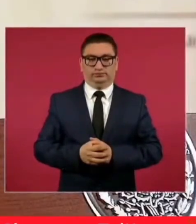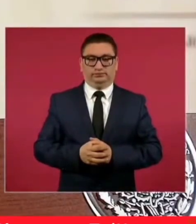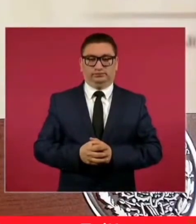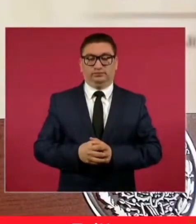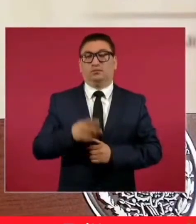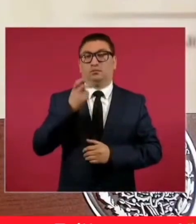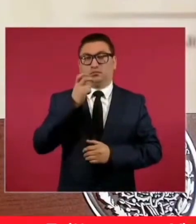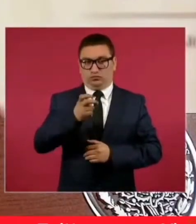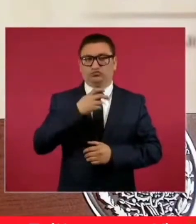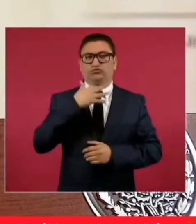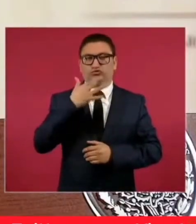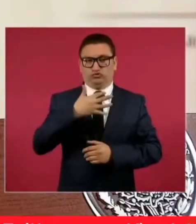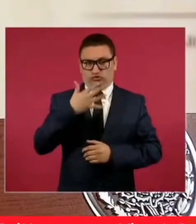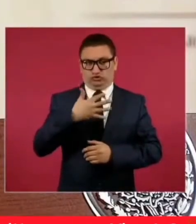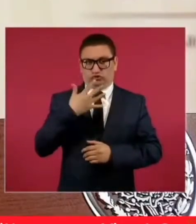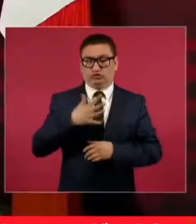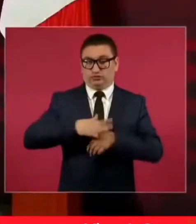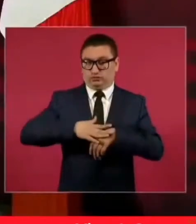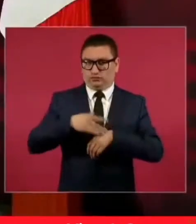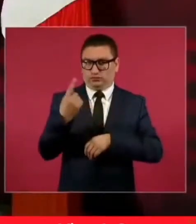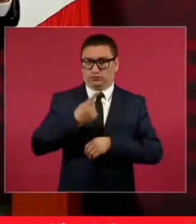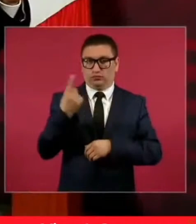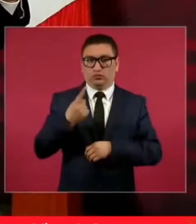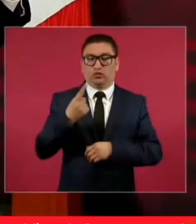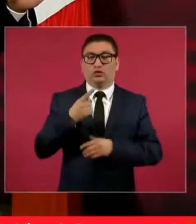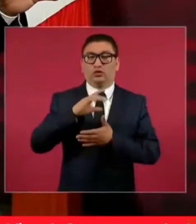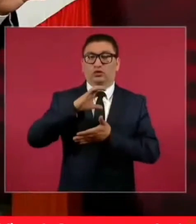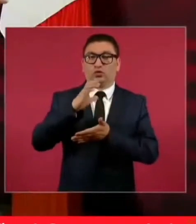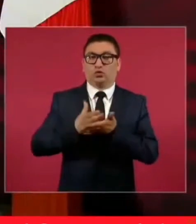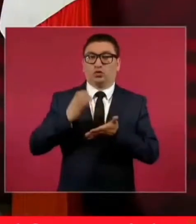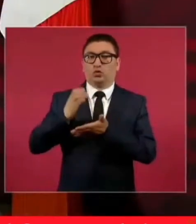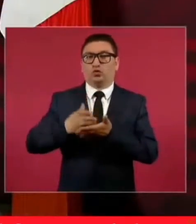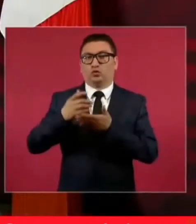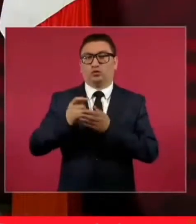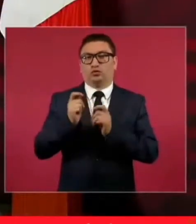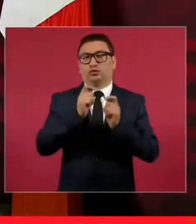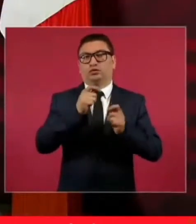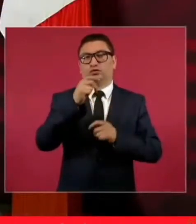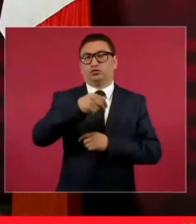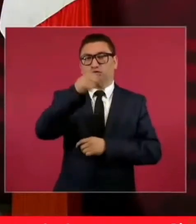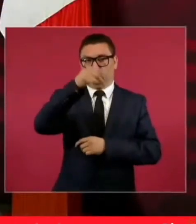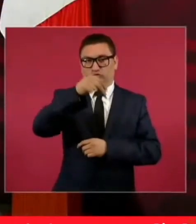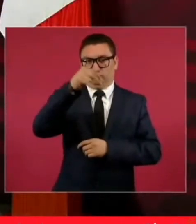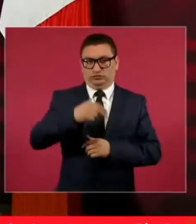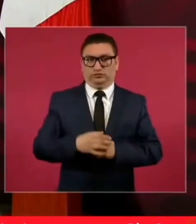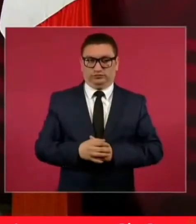Por la corrupción, porque daban los contratos en el norte,